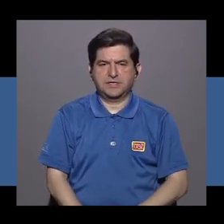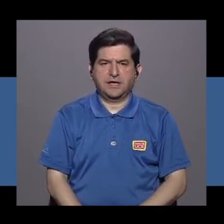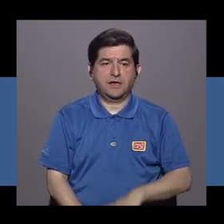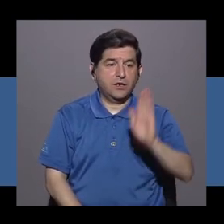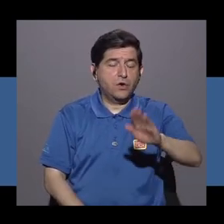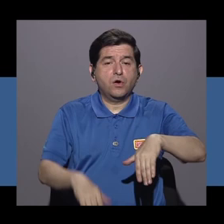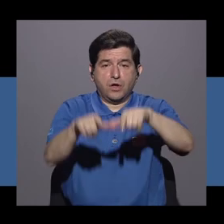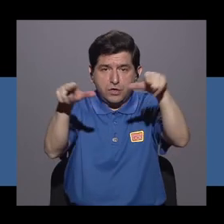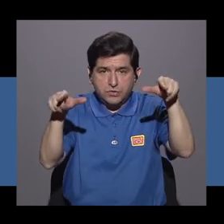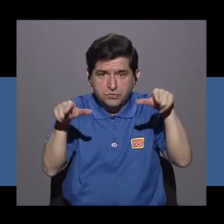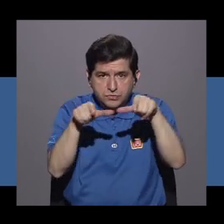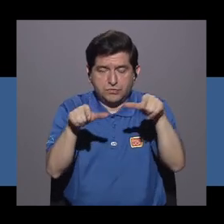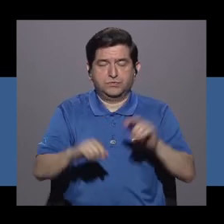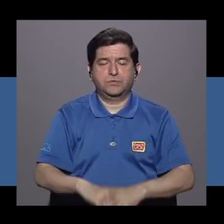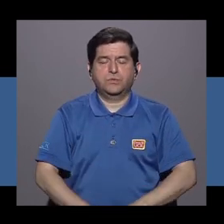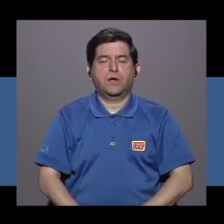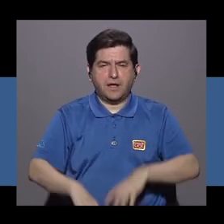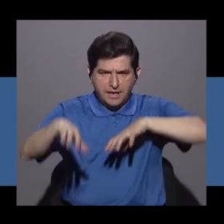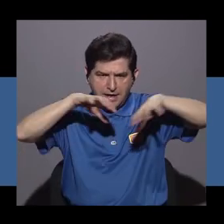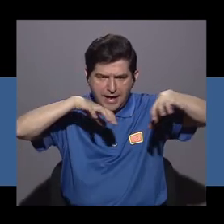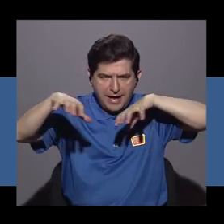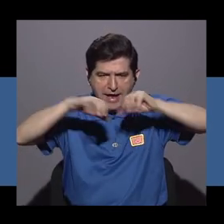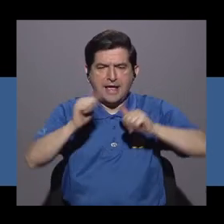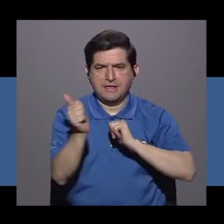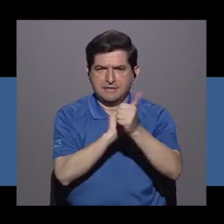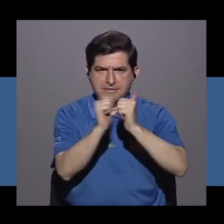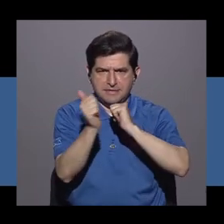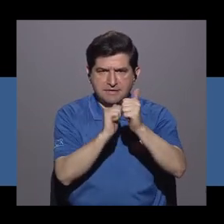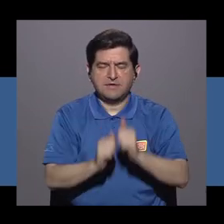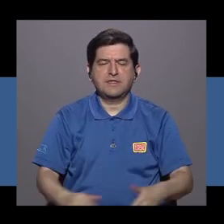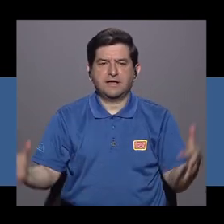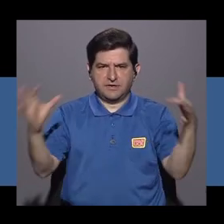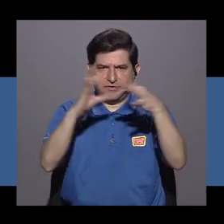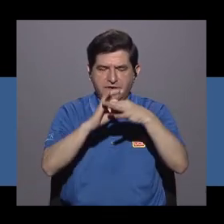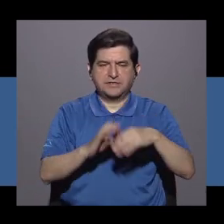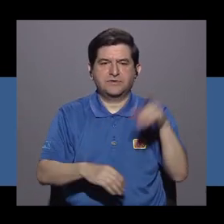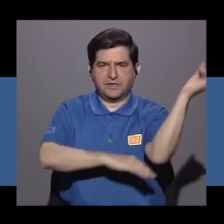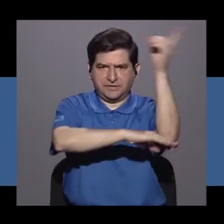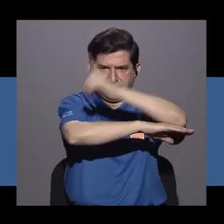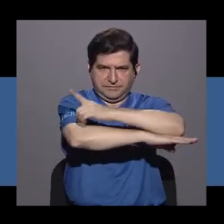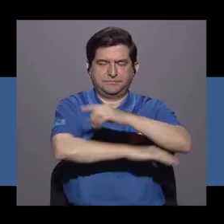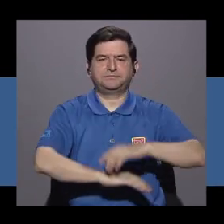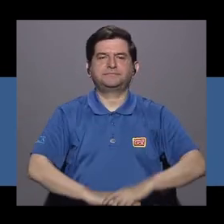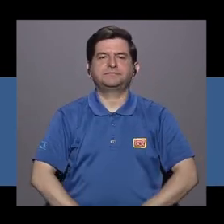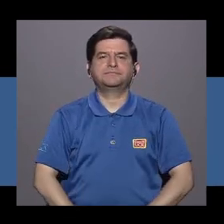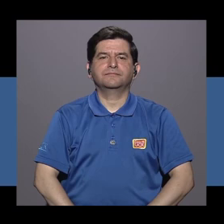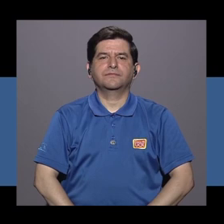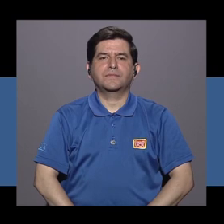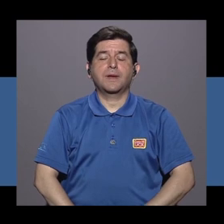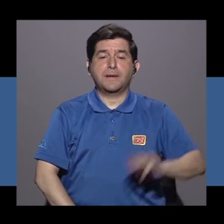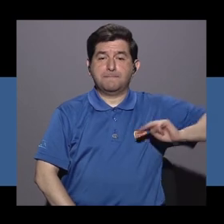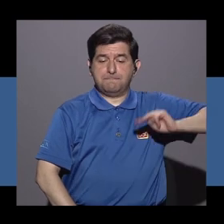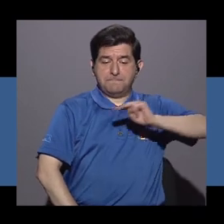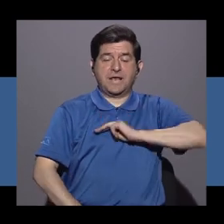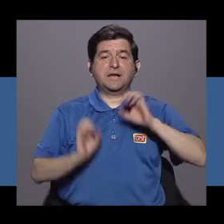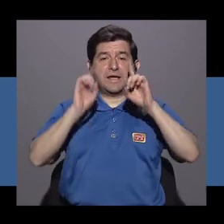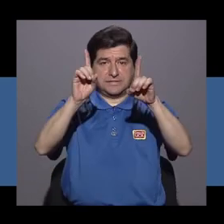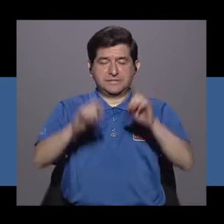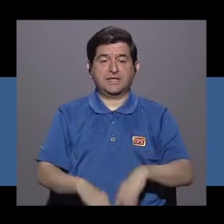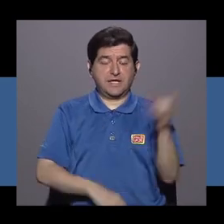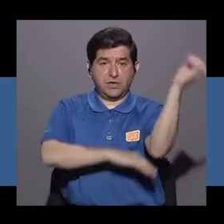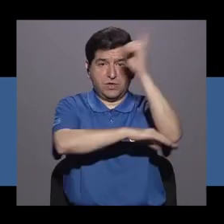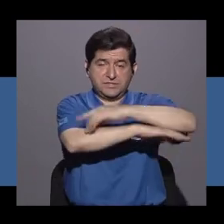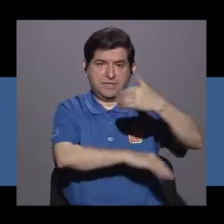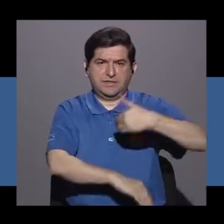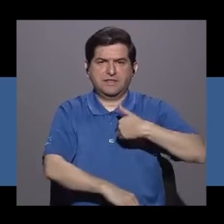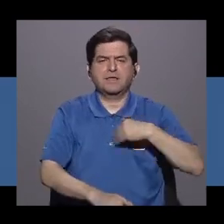necesarios para que en sus respectivos cantones se efectúen eventos deportivos alusivos a la fecha. Según el Ministerio de